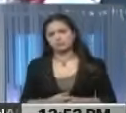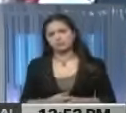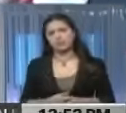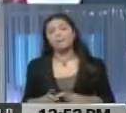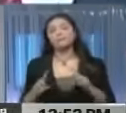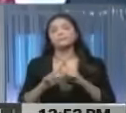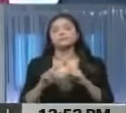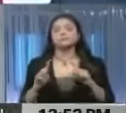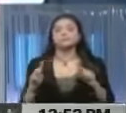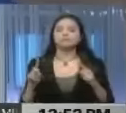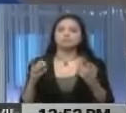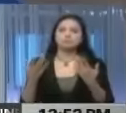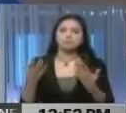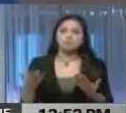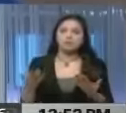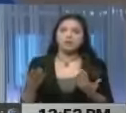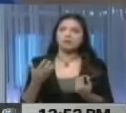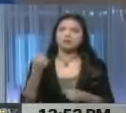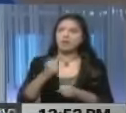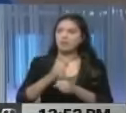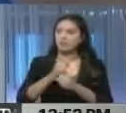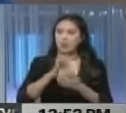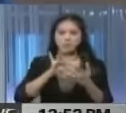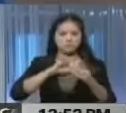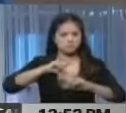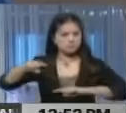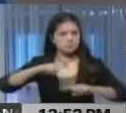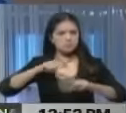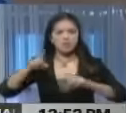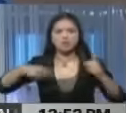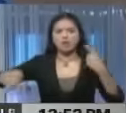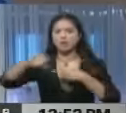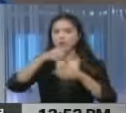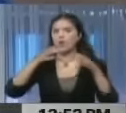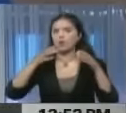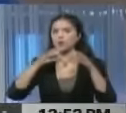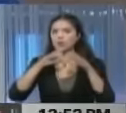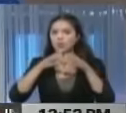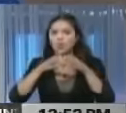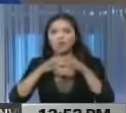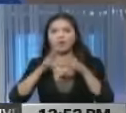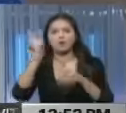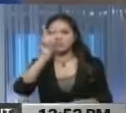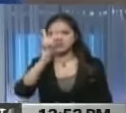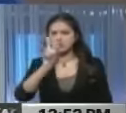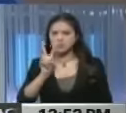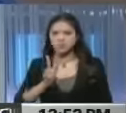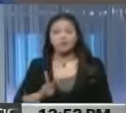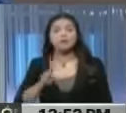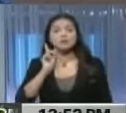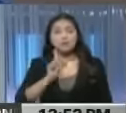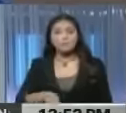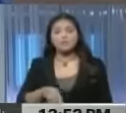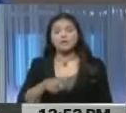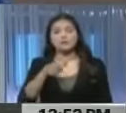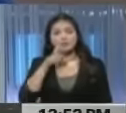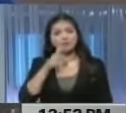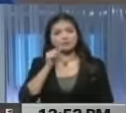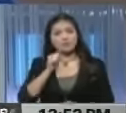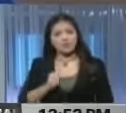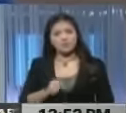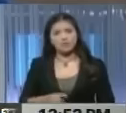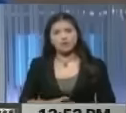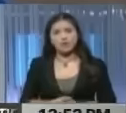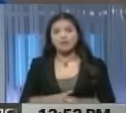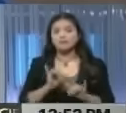Gracias a la acción coordinada de los cuerpos de inteligencia en Venezuela y de los cuerpos de seguridad, que